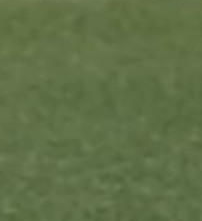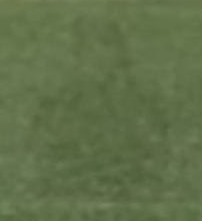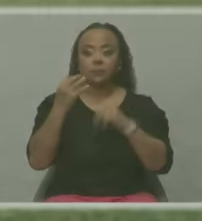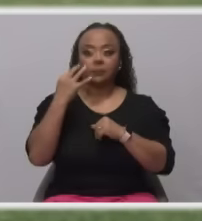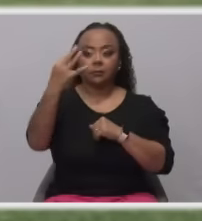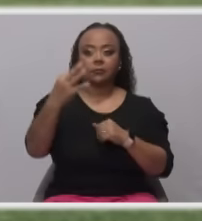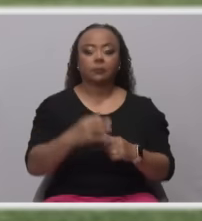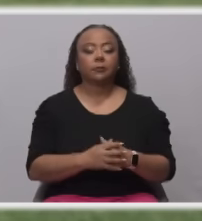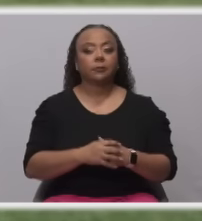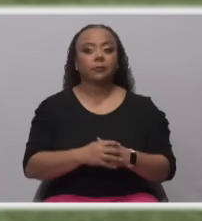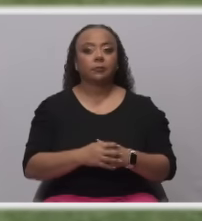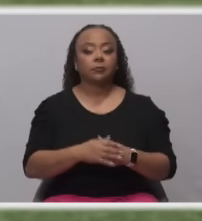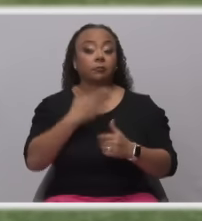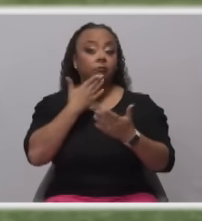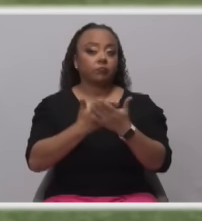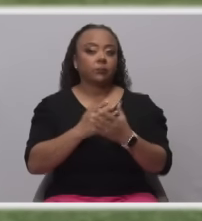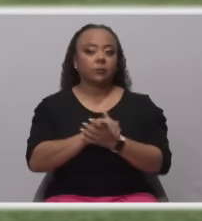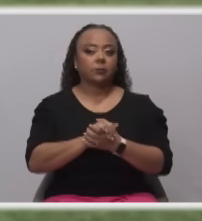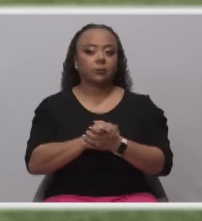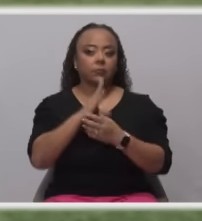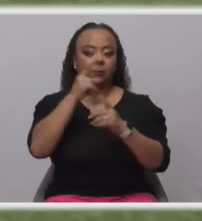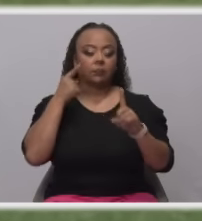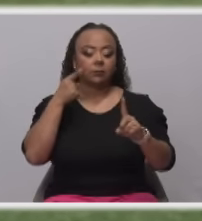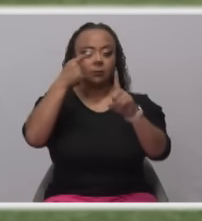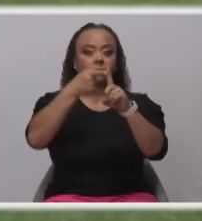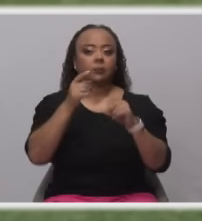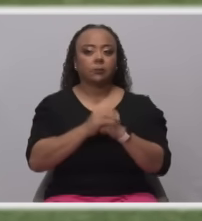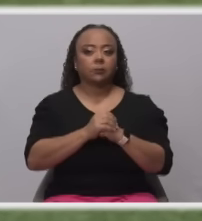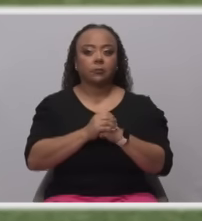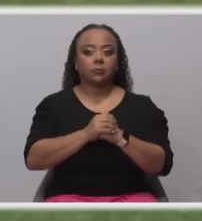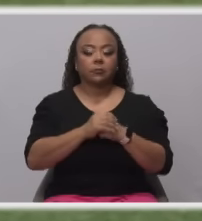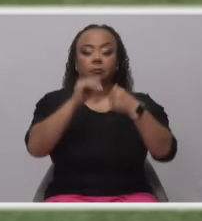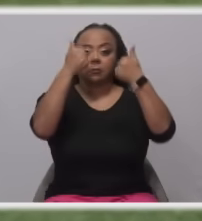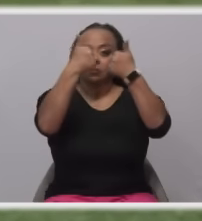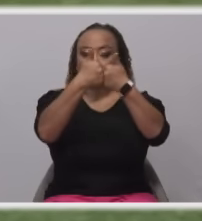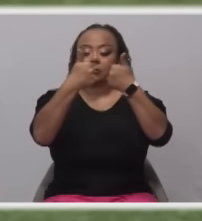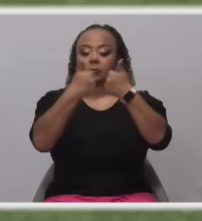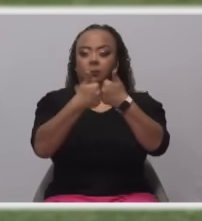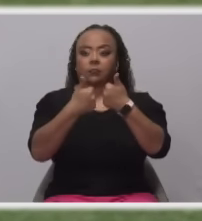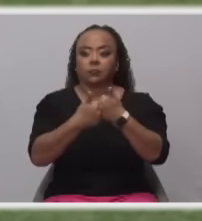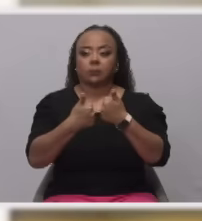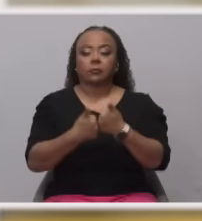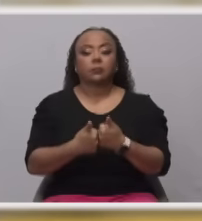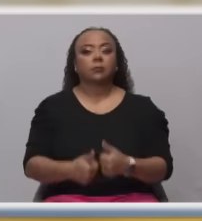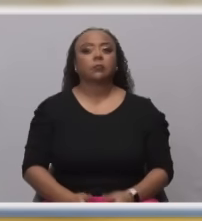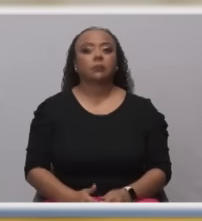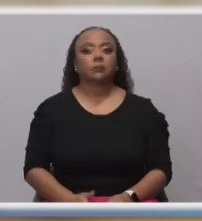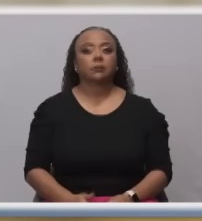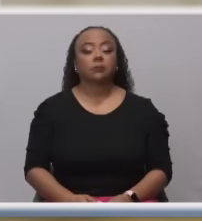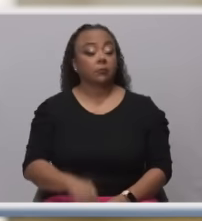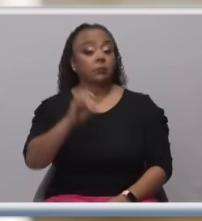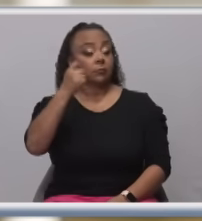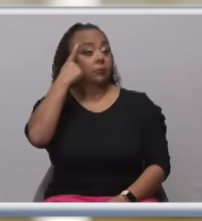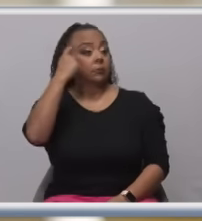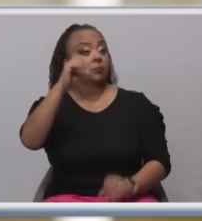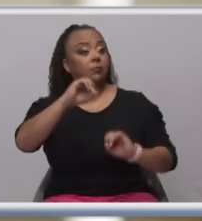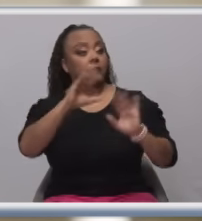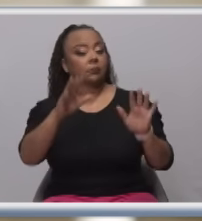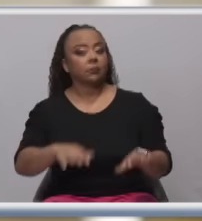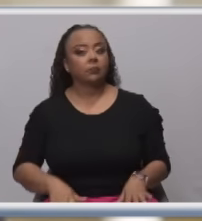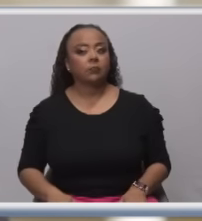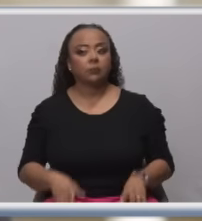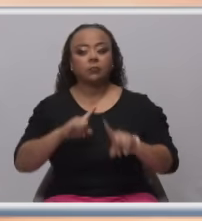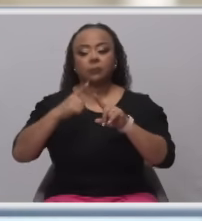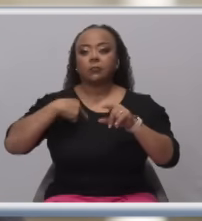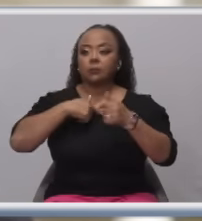futuro pues sea bueno el objetivo es ir partido tras partido se puede soñar soñar pero nosotros vamos